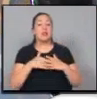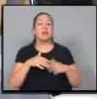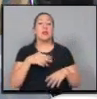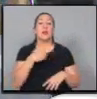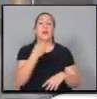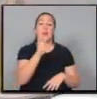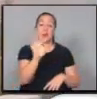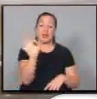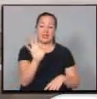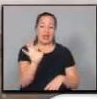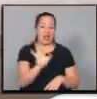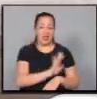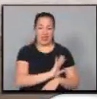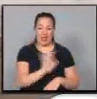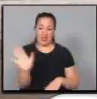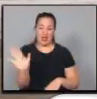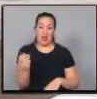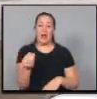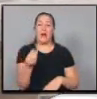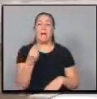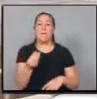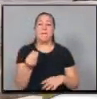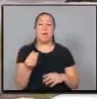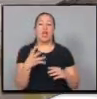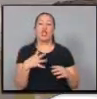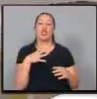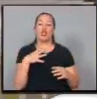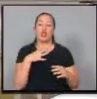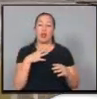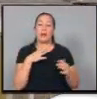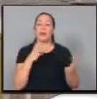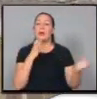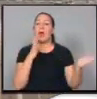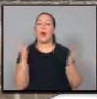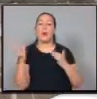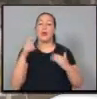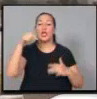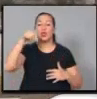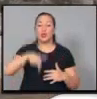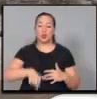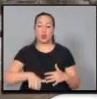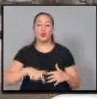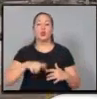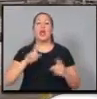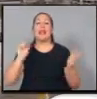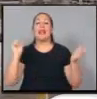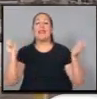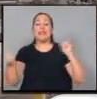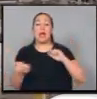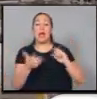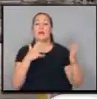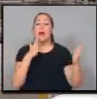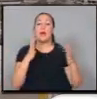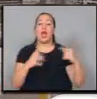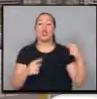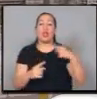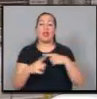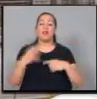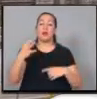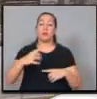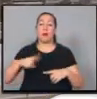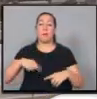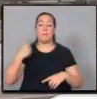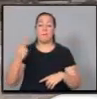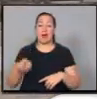20 grados, no más, porque el viento del sur sigue soplando y va a variar al este recién en el día de mañana. Por eso el panorama que